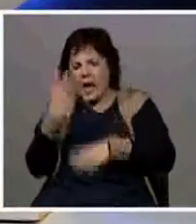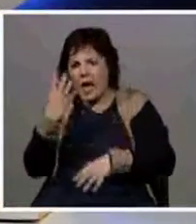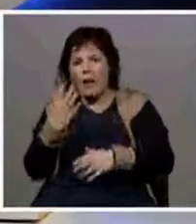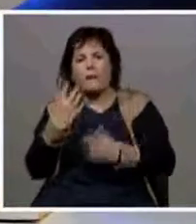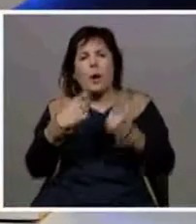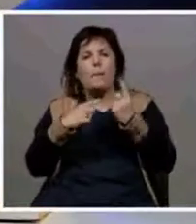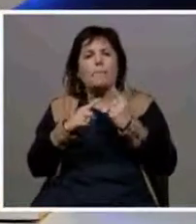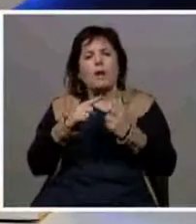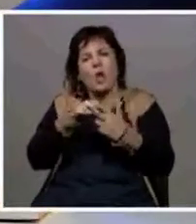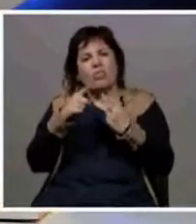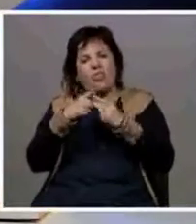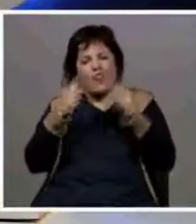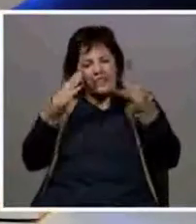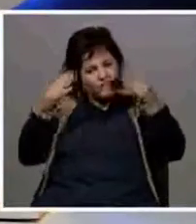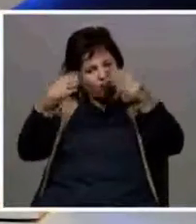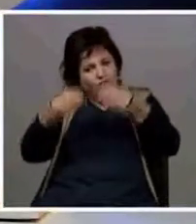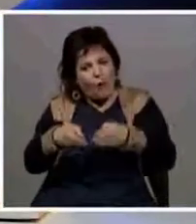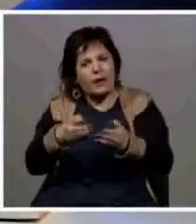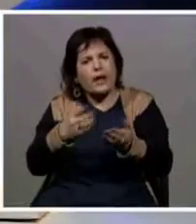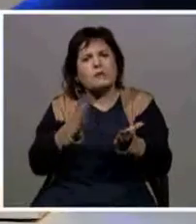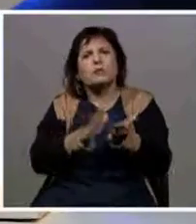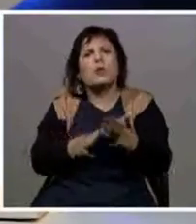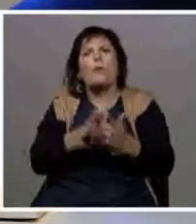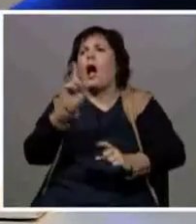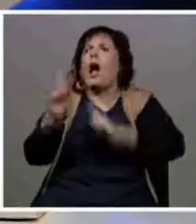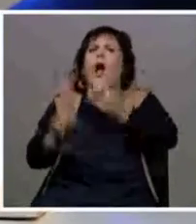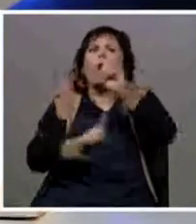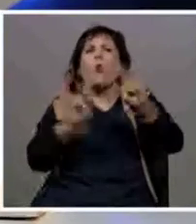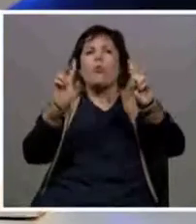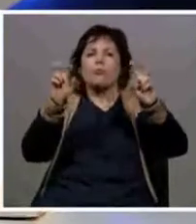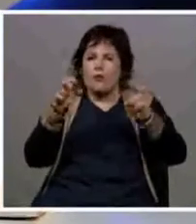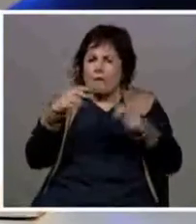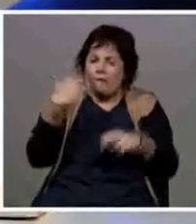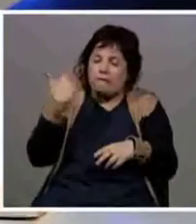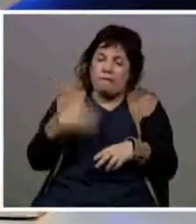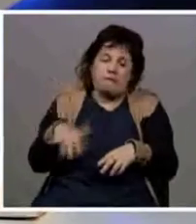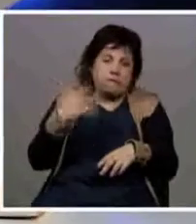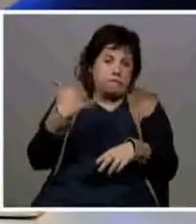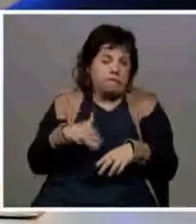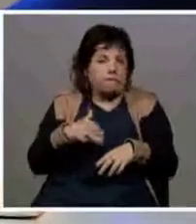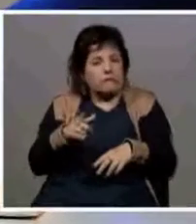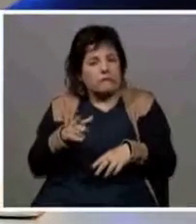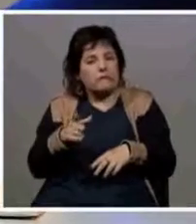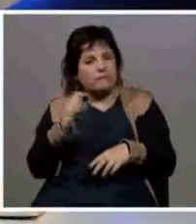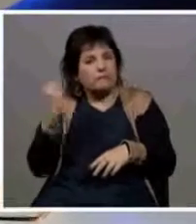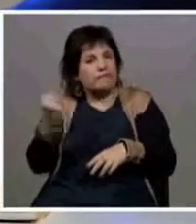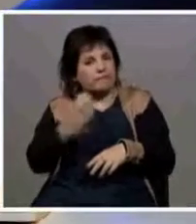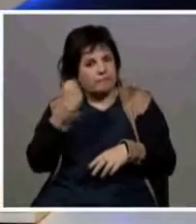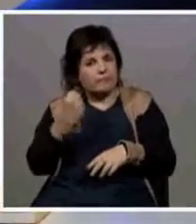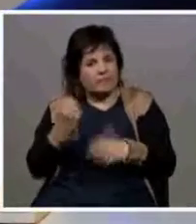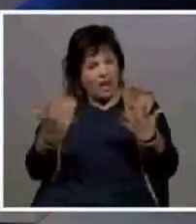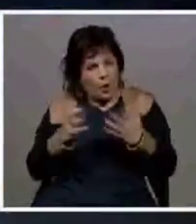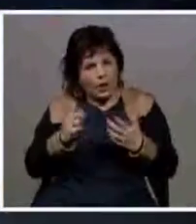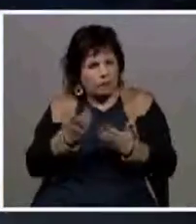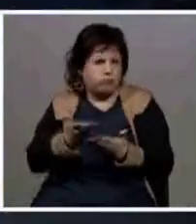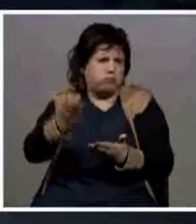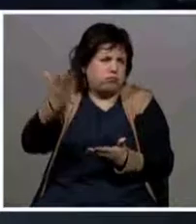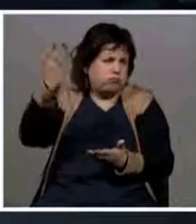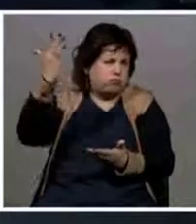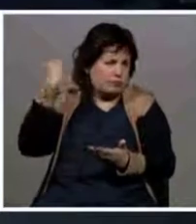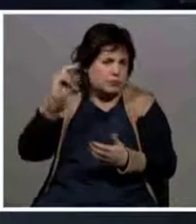perspectiva interdisciplinaria precisamente sobre algunos asuntos críticos que nos parecen a nosotros que son importantes no ahora hace muchos años